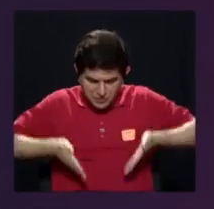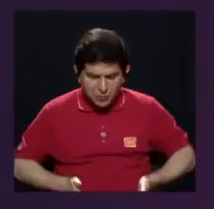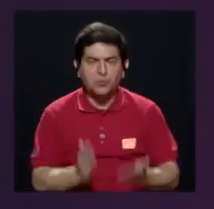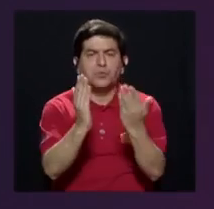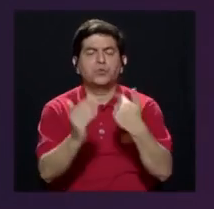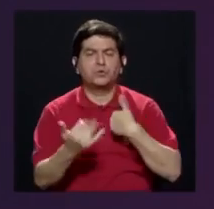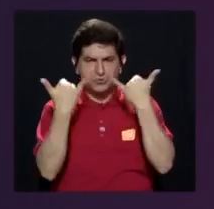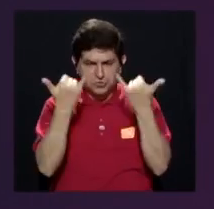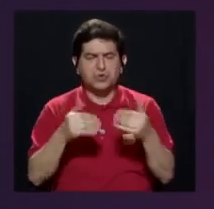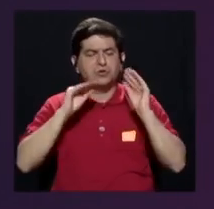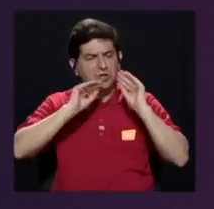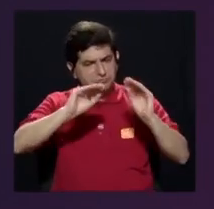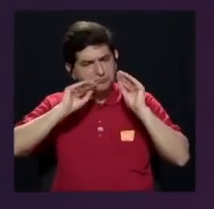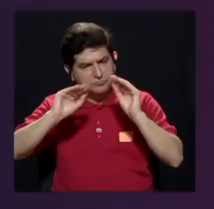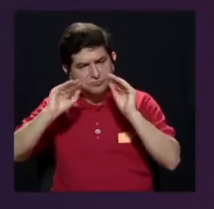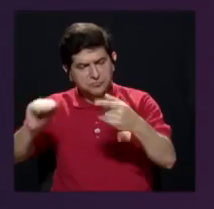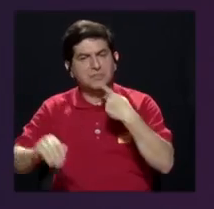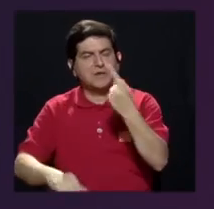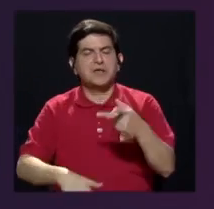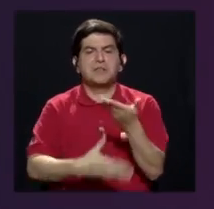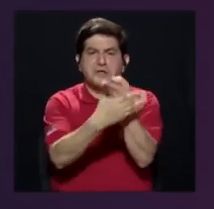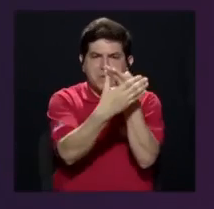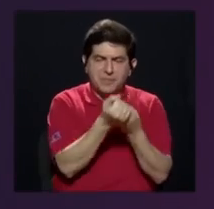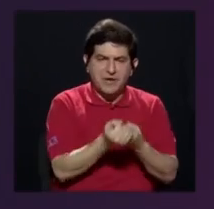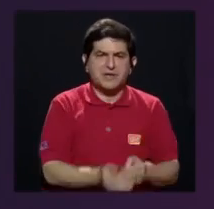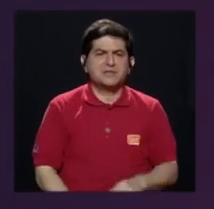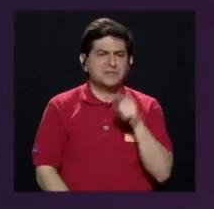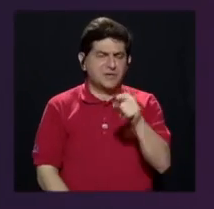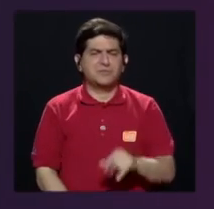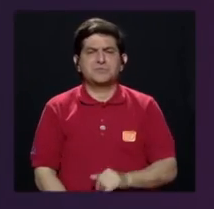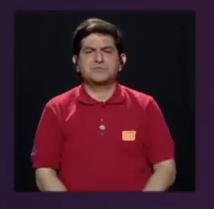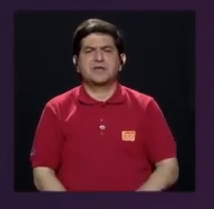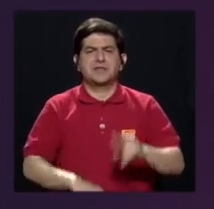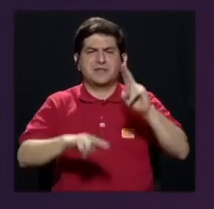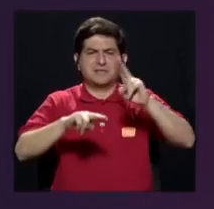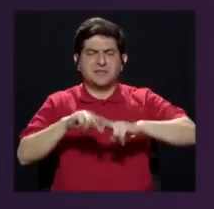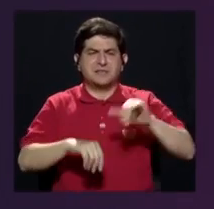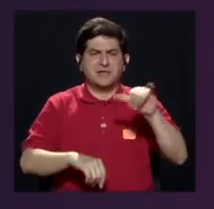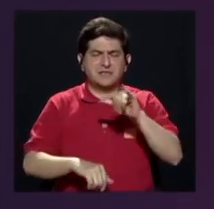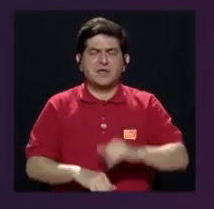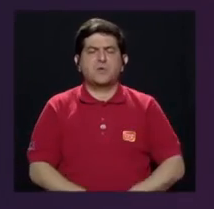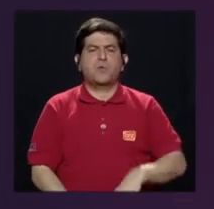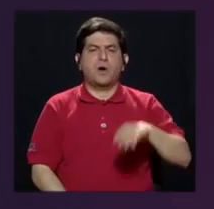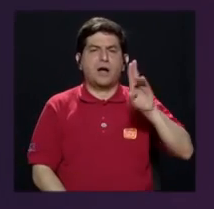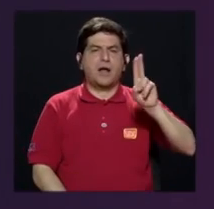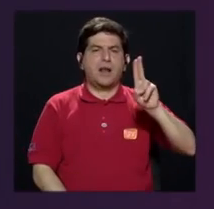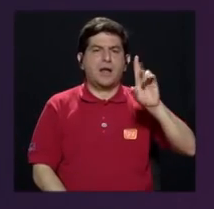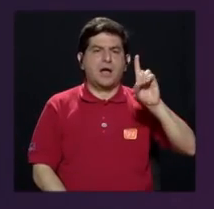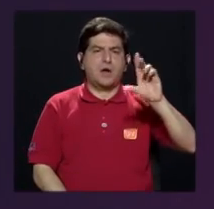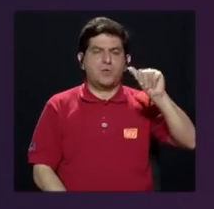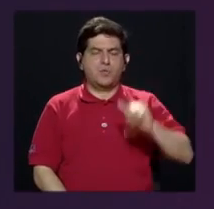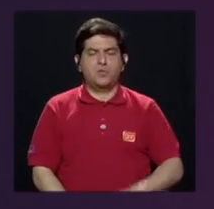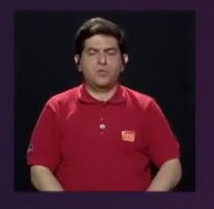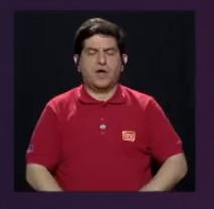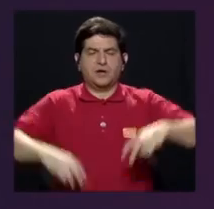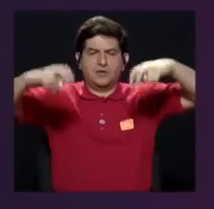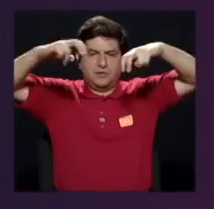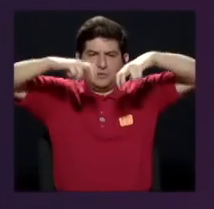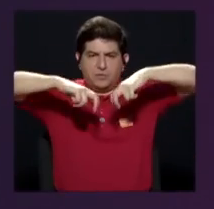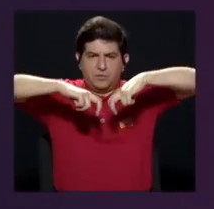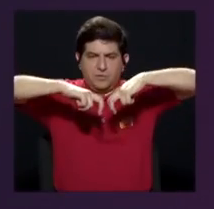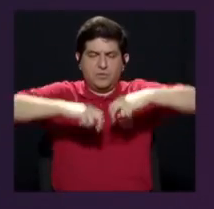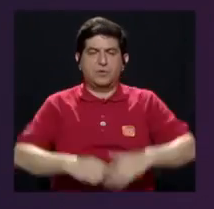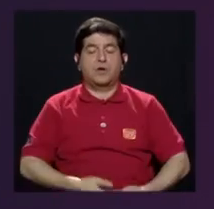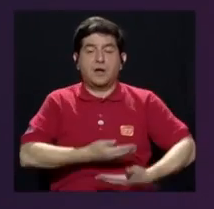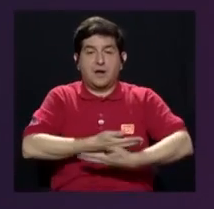impartido donde yo le digo a las parejas siente sin como en una posición de duda uno frente al otro y con el bebé